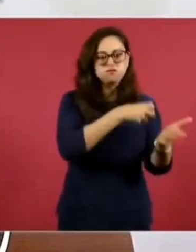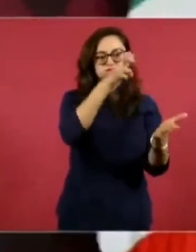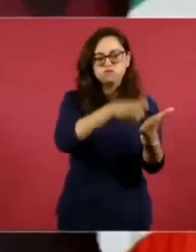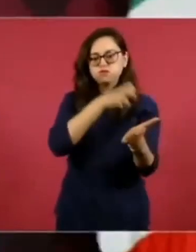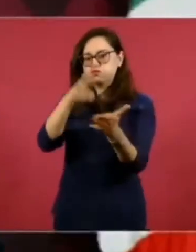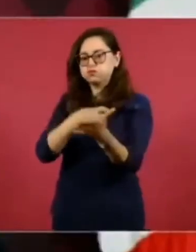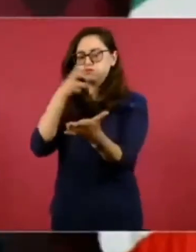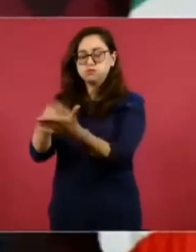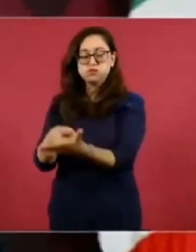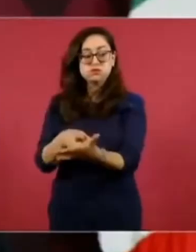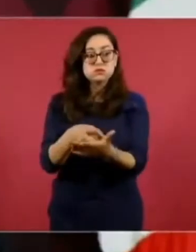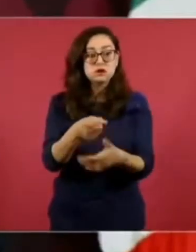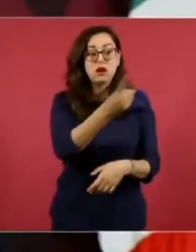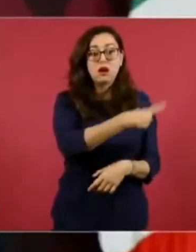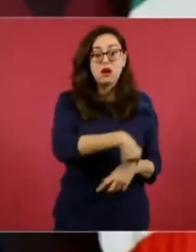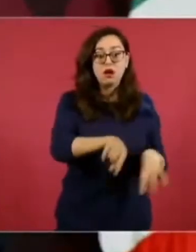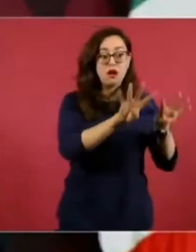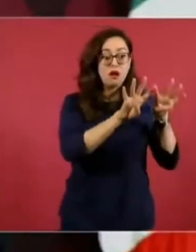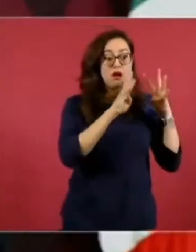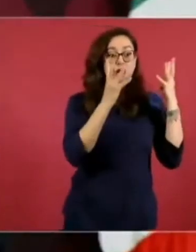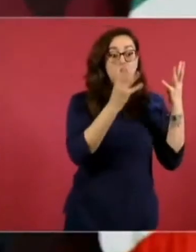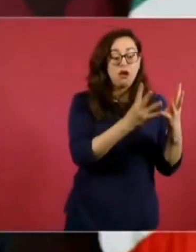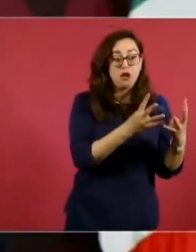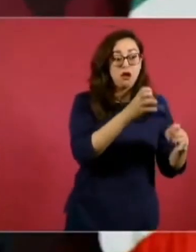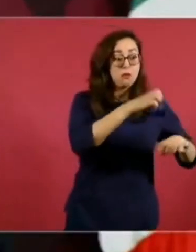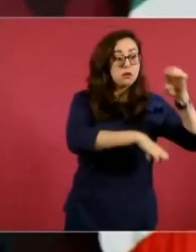reclamando porque les beneficiaba